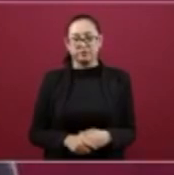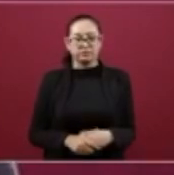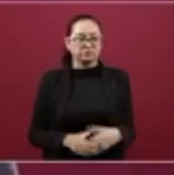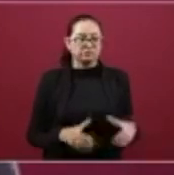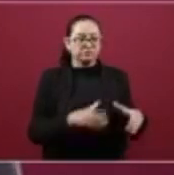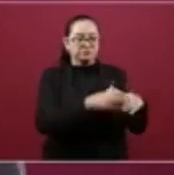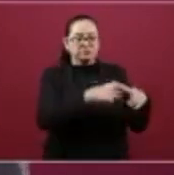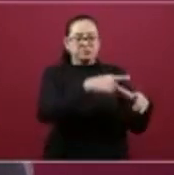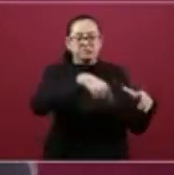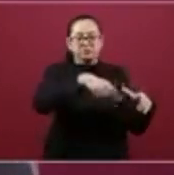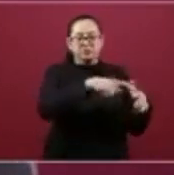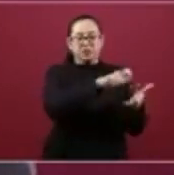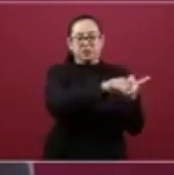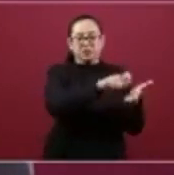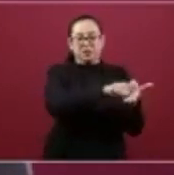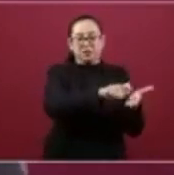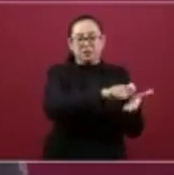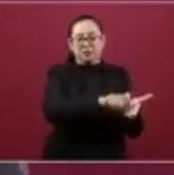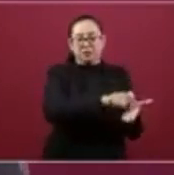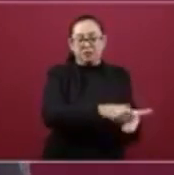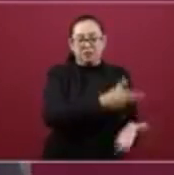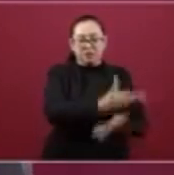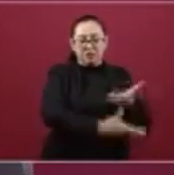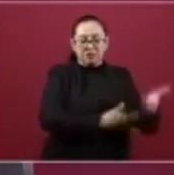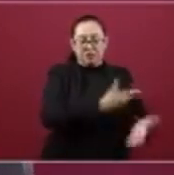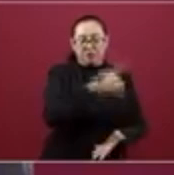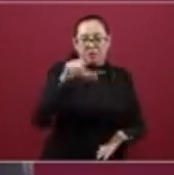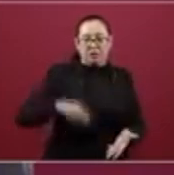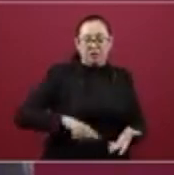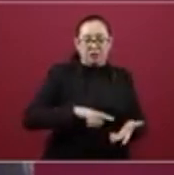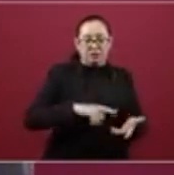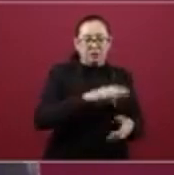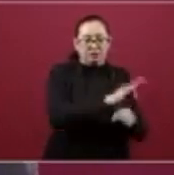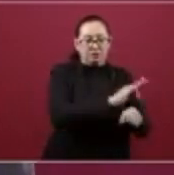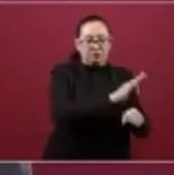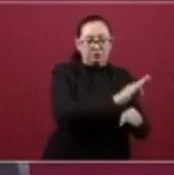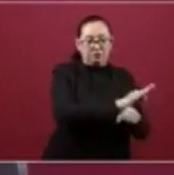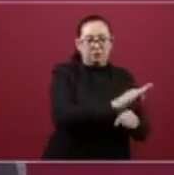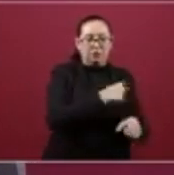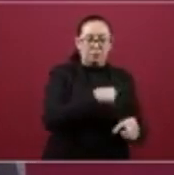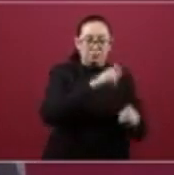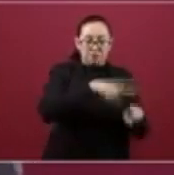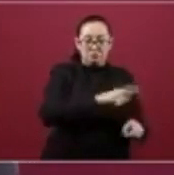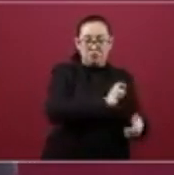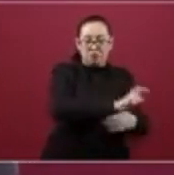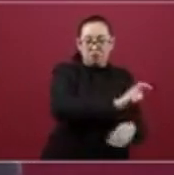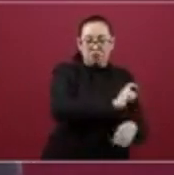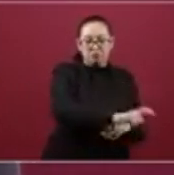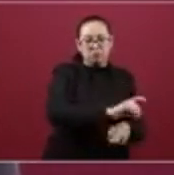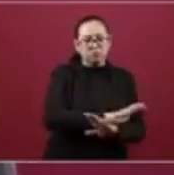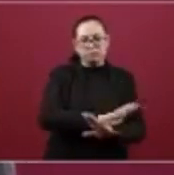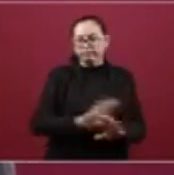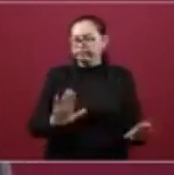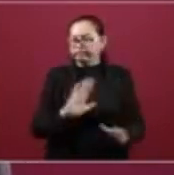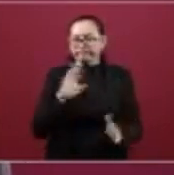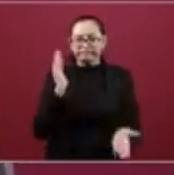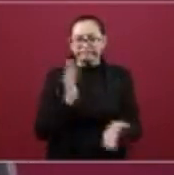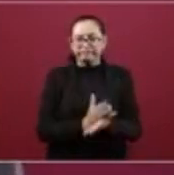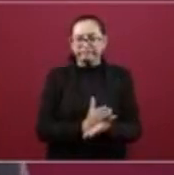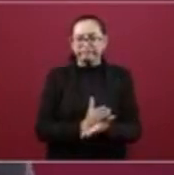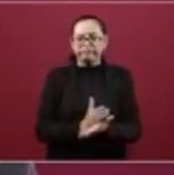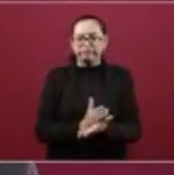asalariados al servicio del régimen. Eso es todo. Y también